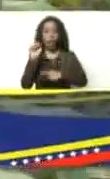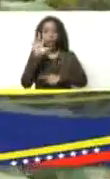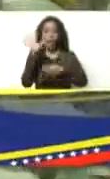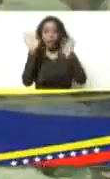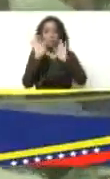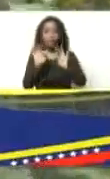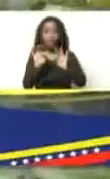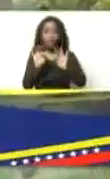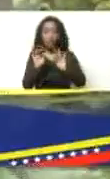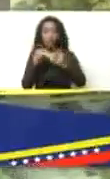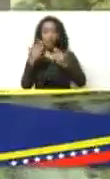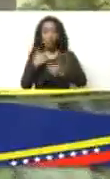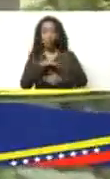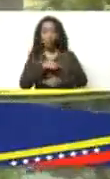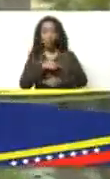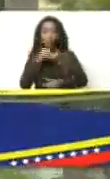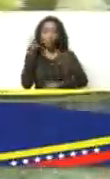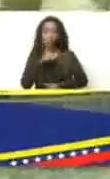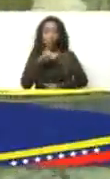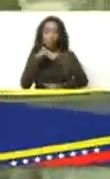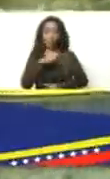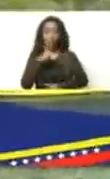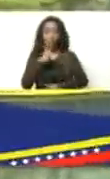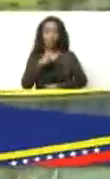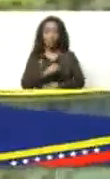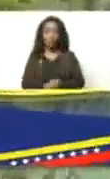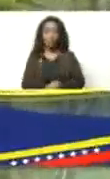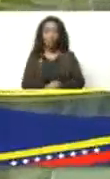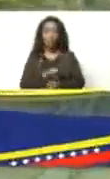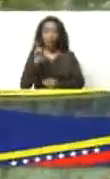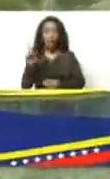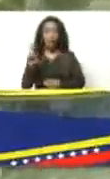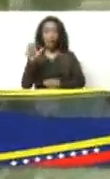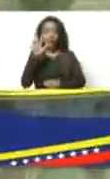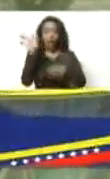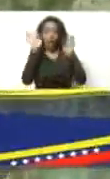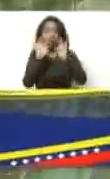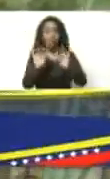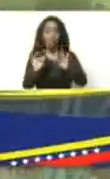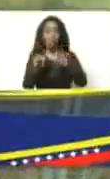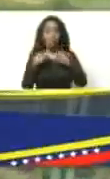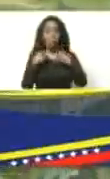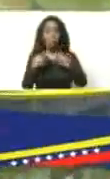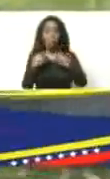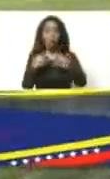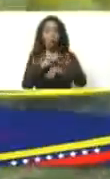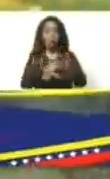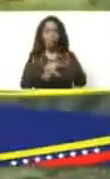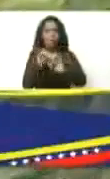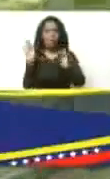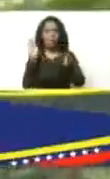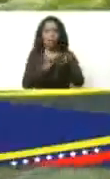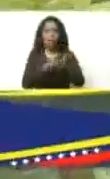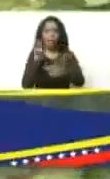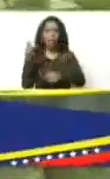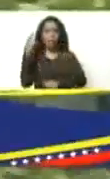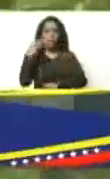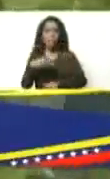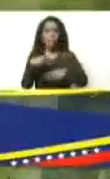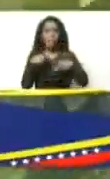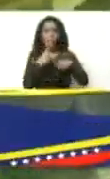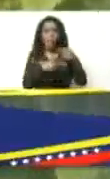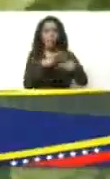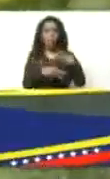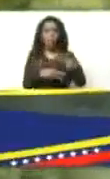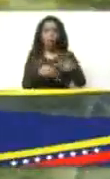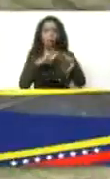vértices, que nosotros necesitamos esos tres vértices, mi señor presidente, para terminar de ponerle esa P de producción